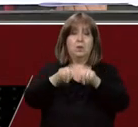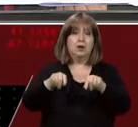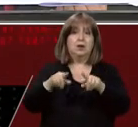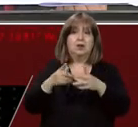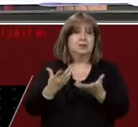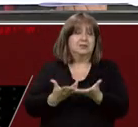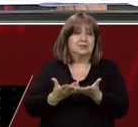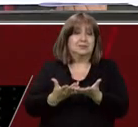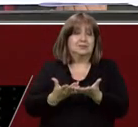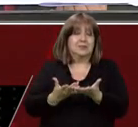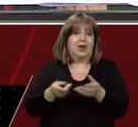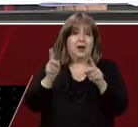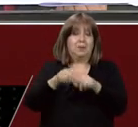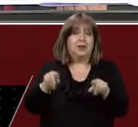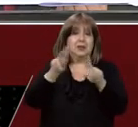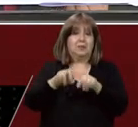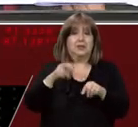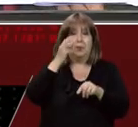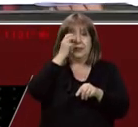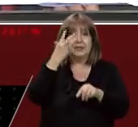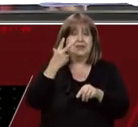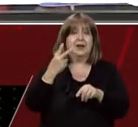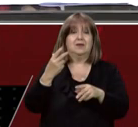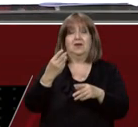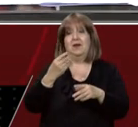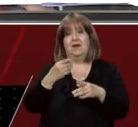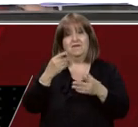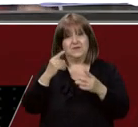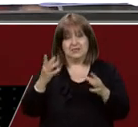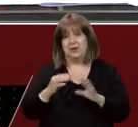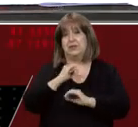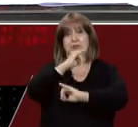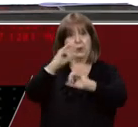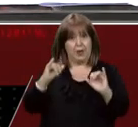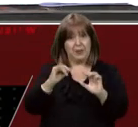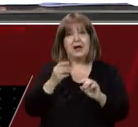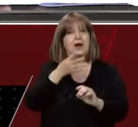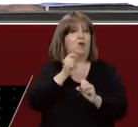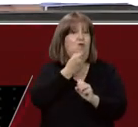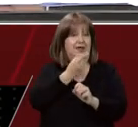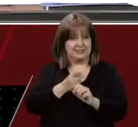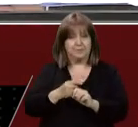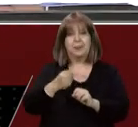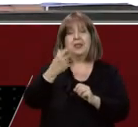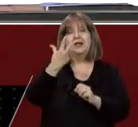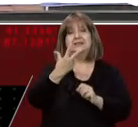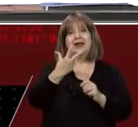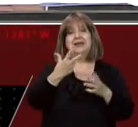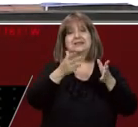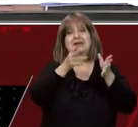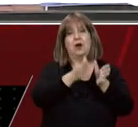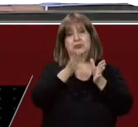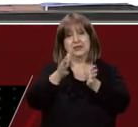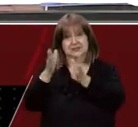No, es una cuestión obvia, repita 23 veces. Mire, le voy a explicar una cuestión procesal, pero muy sencilla. Como son 3 causas, le tenemos que